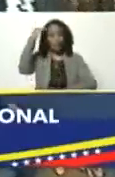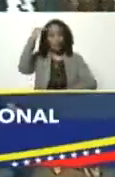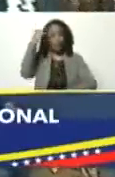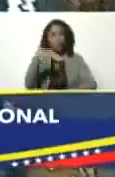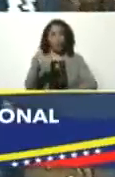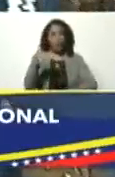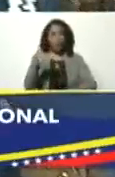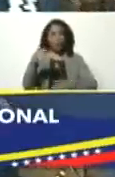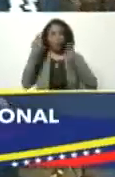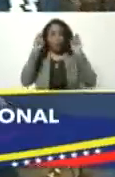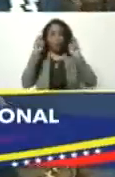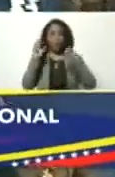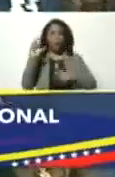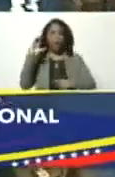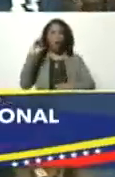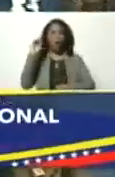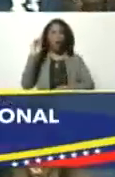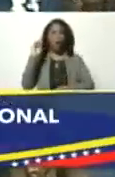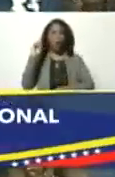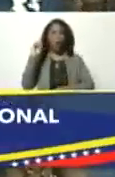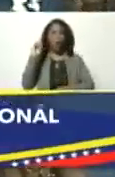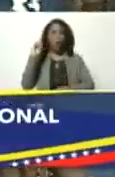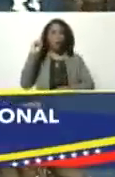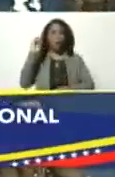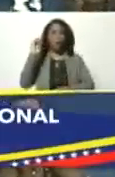grado de coronel y capitán de navío.